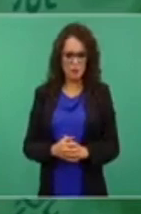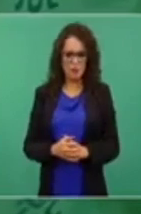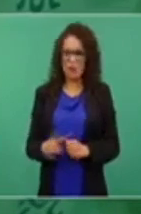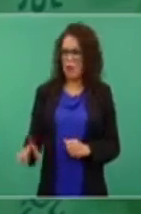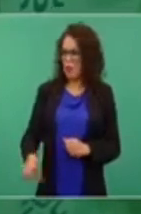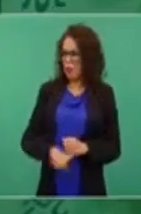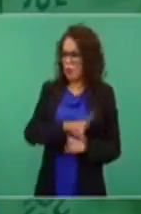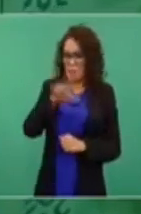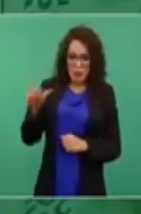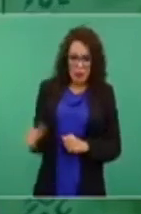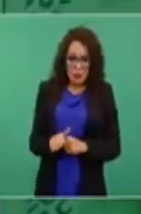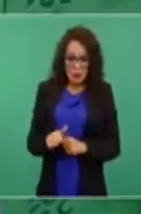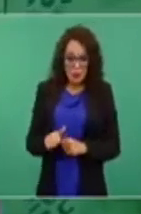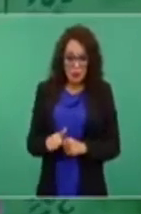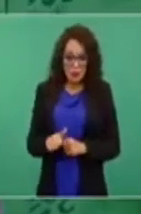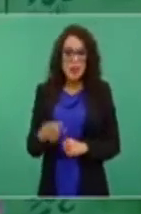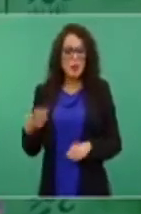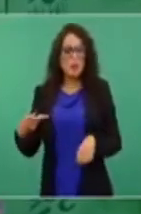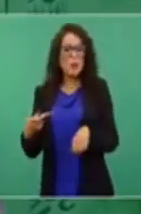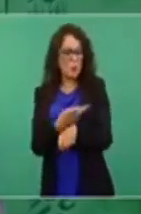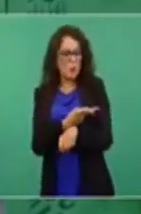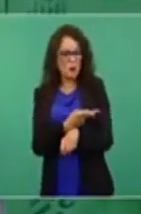falta